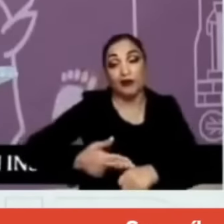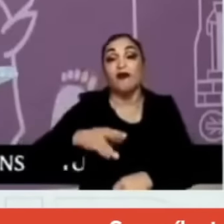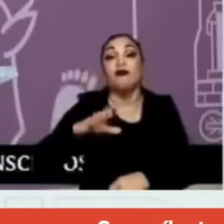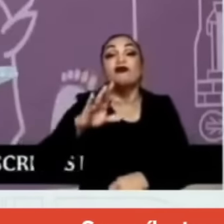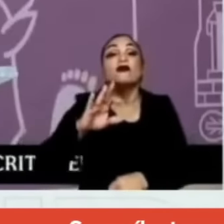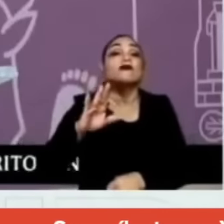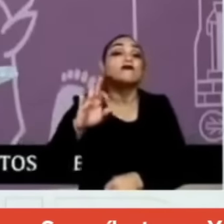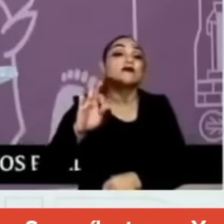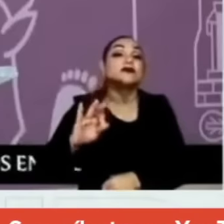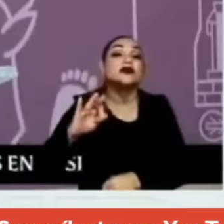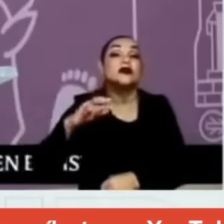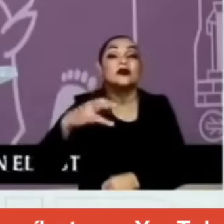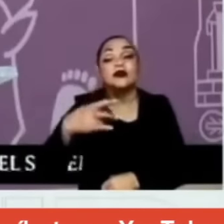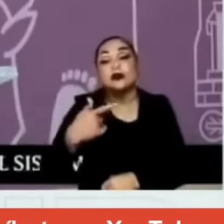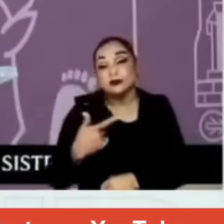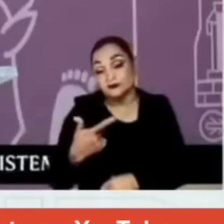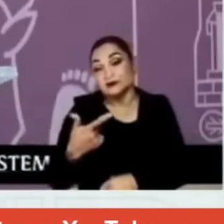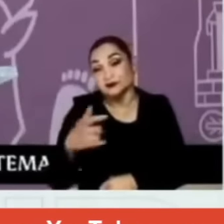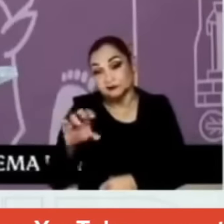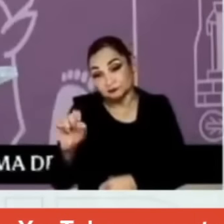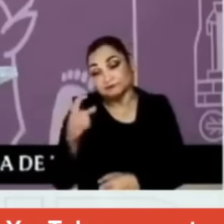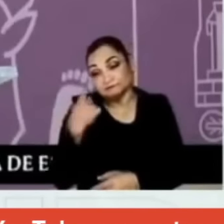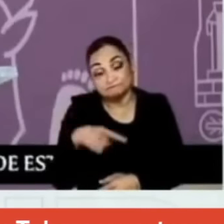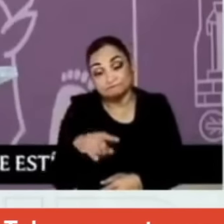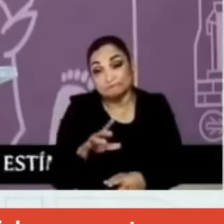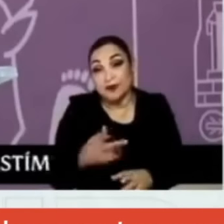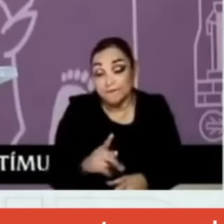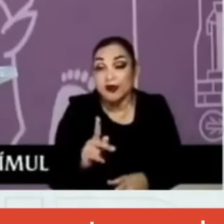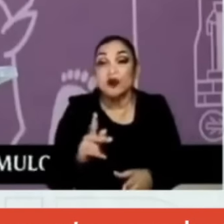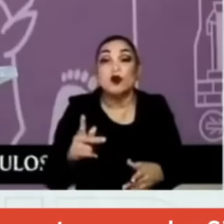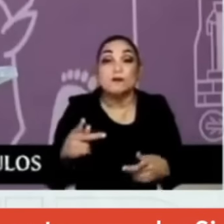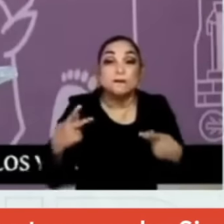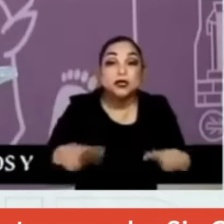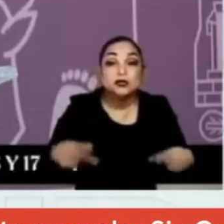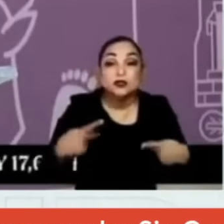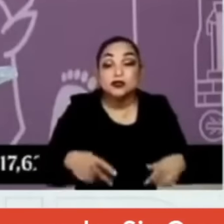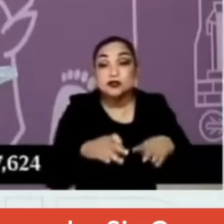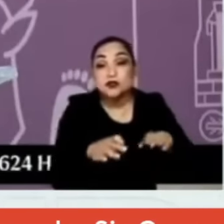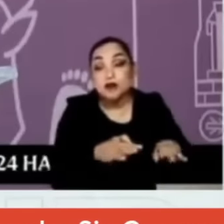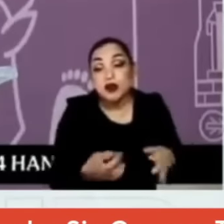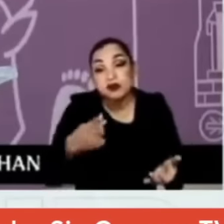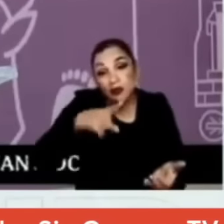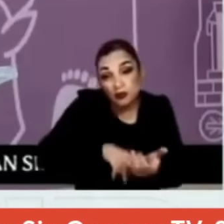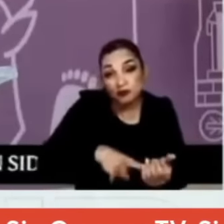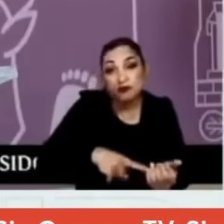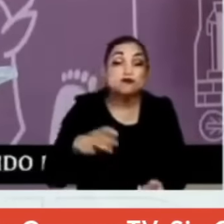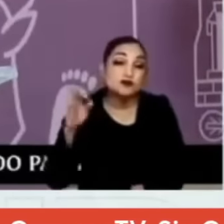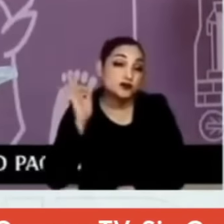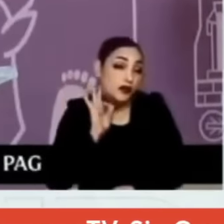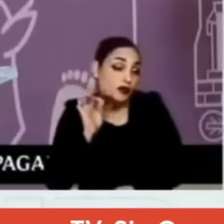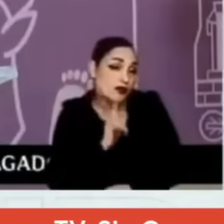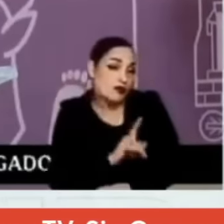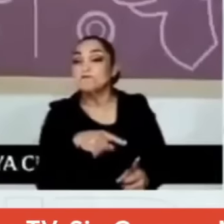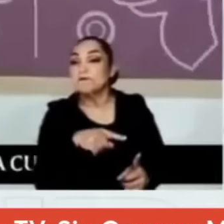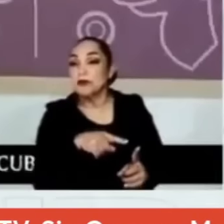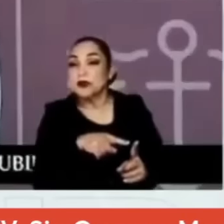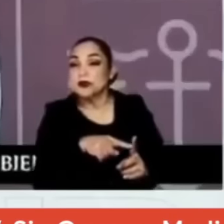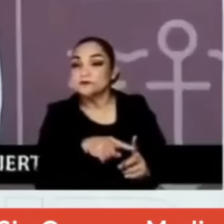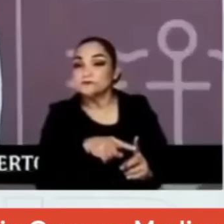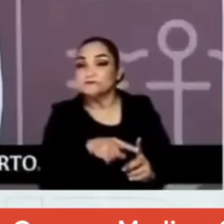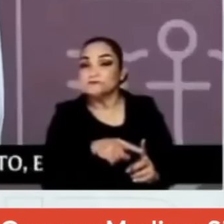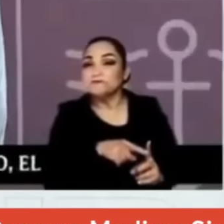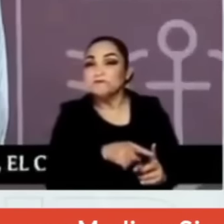el pasaporte para que se creyera que estaba él allá, pero no estuvo en Estados Unidos. Entonces, esto